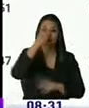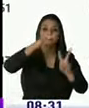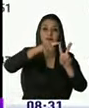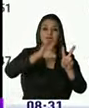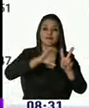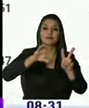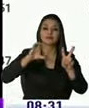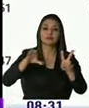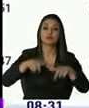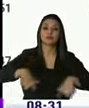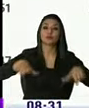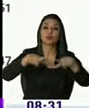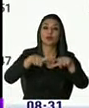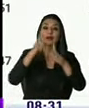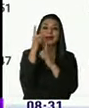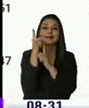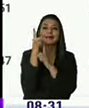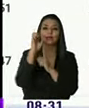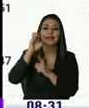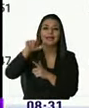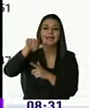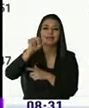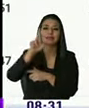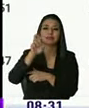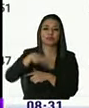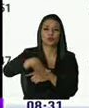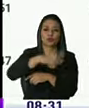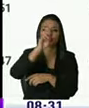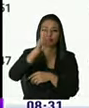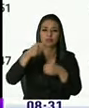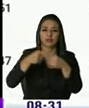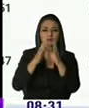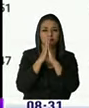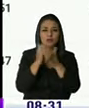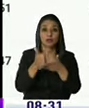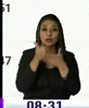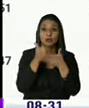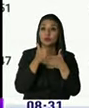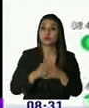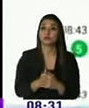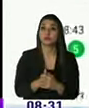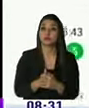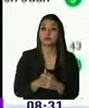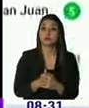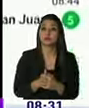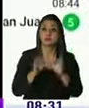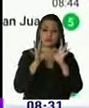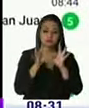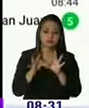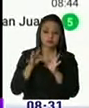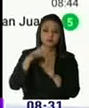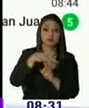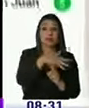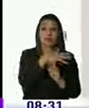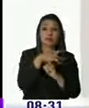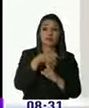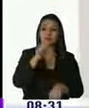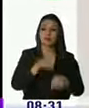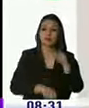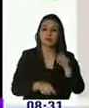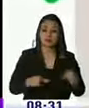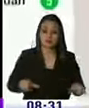Por favor, en la ciudad del Ejército, etapa 1. Mi pedido es que nos ayuden con este medio de comunicación para que las autoridades nos arreglen el parque. Están dañados